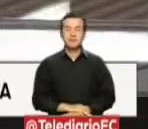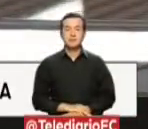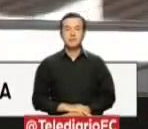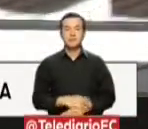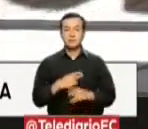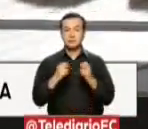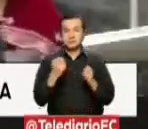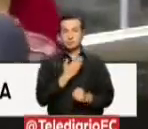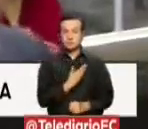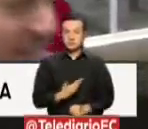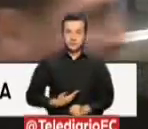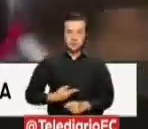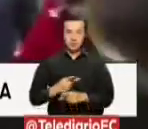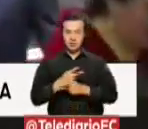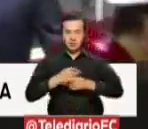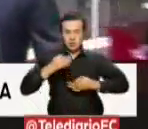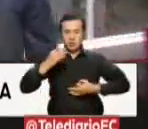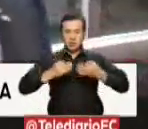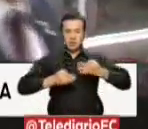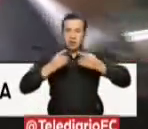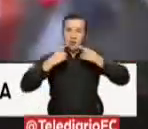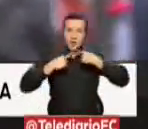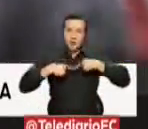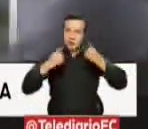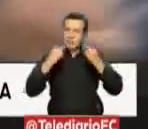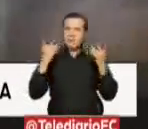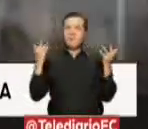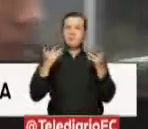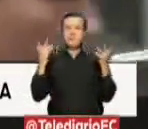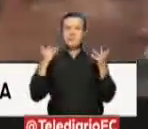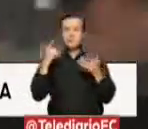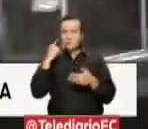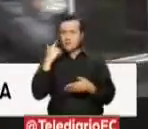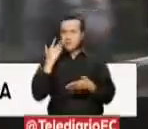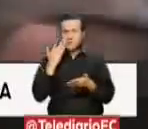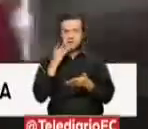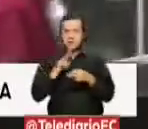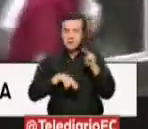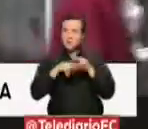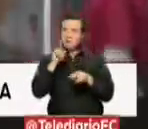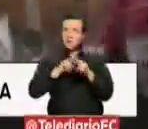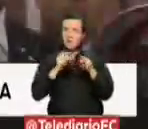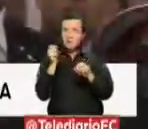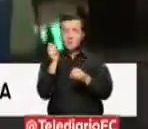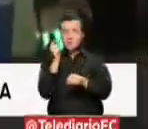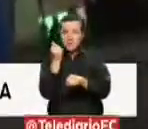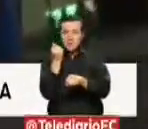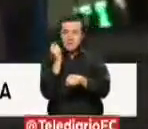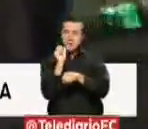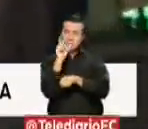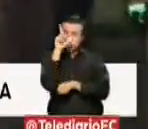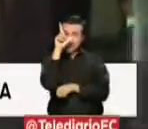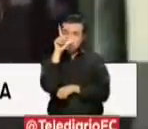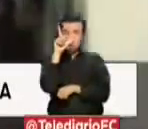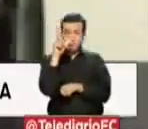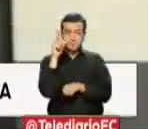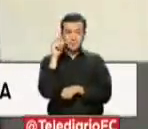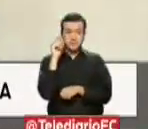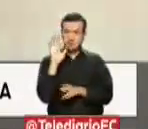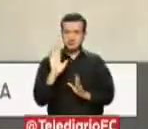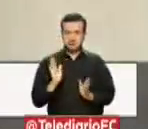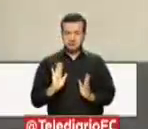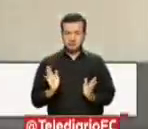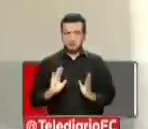El expresidente de la Judicatura, Gustavo Yal, rechazó que exista sobreprecio en la construcción del Complejo Judicial Quito durante su